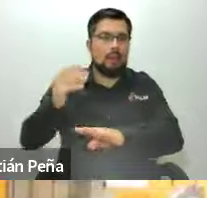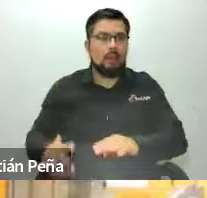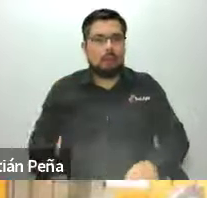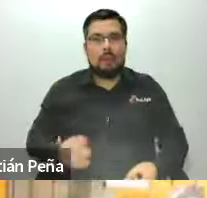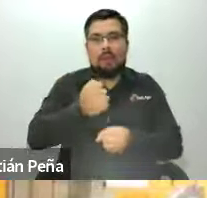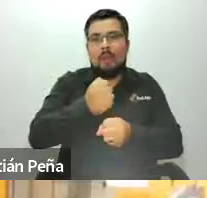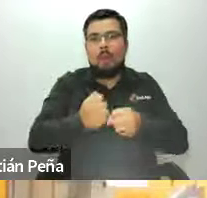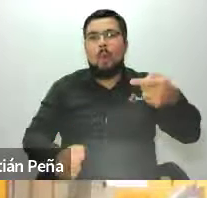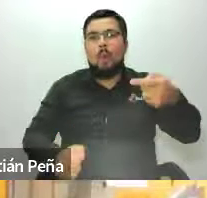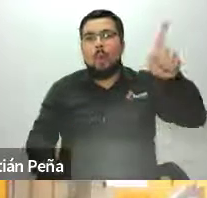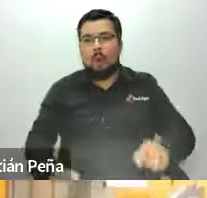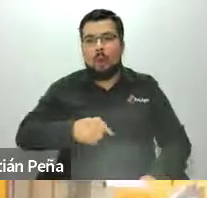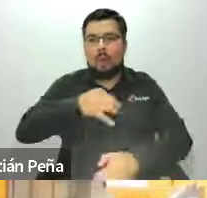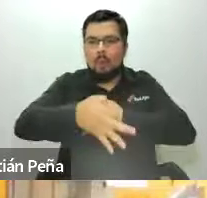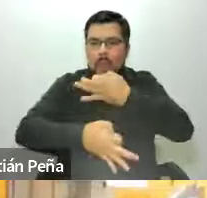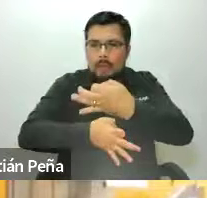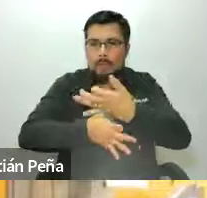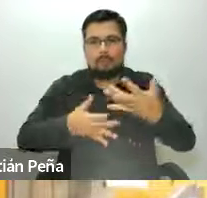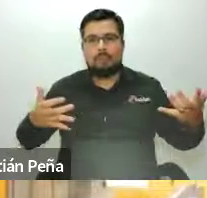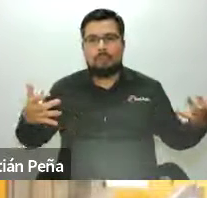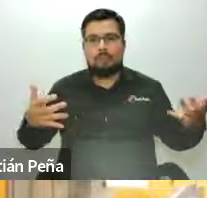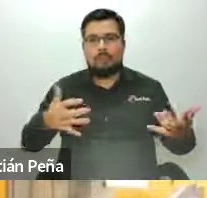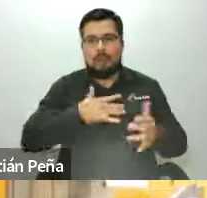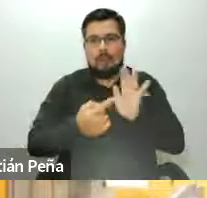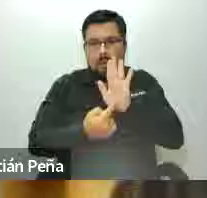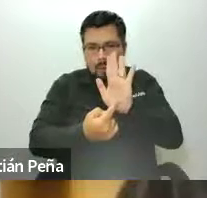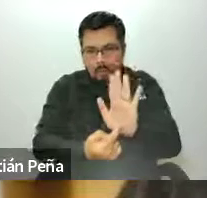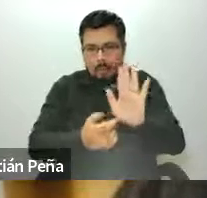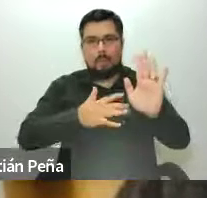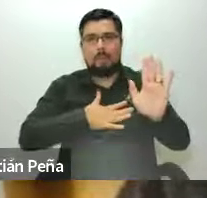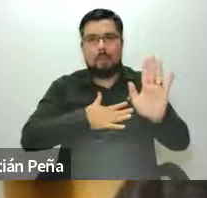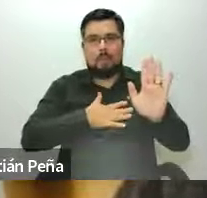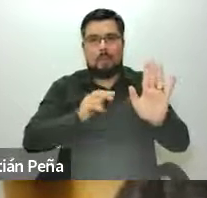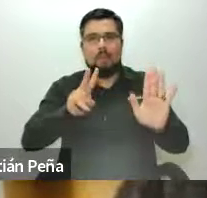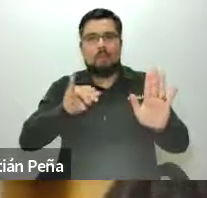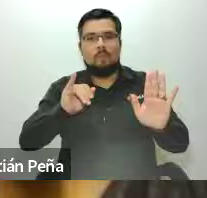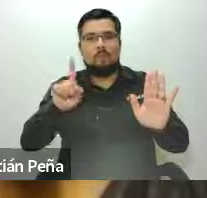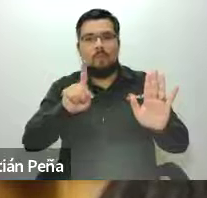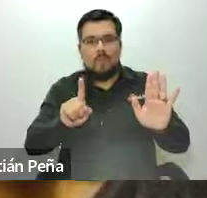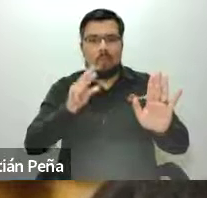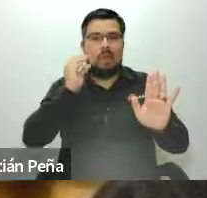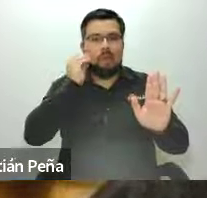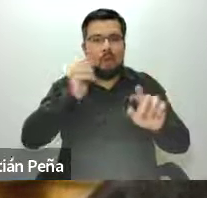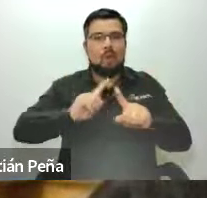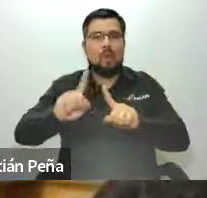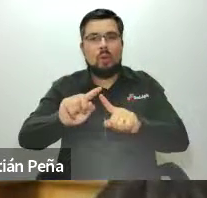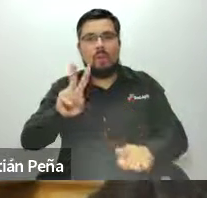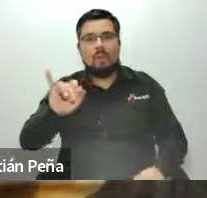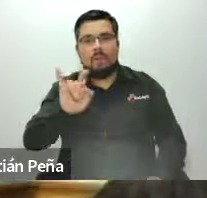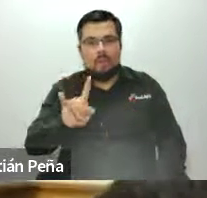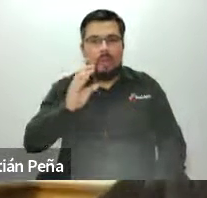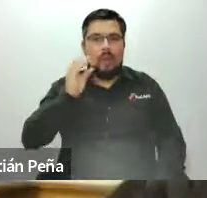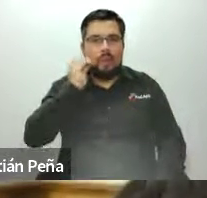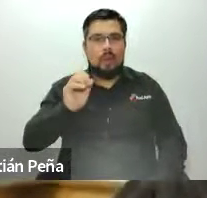contaba es la exposición de mi bisabuelo, mi bisabuela. Ellos los que llegaron a la casa en